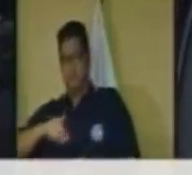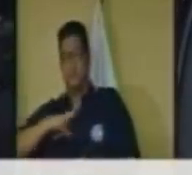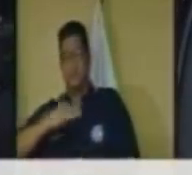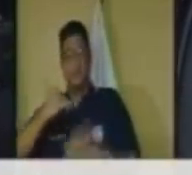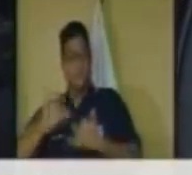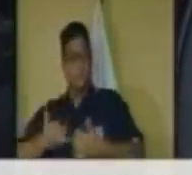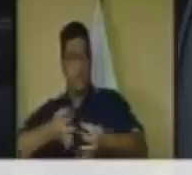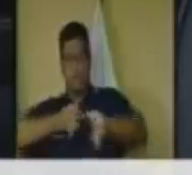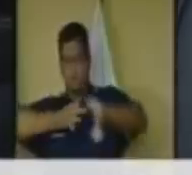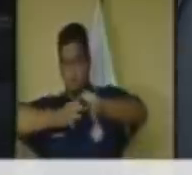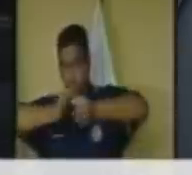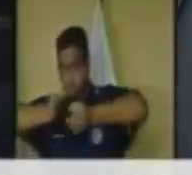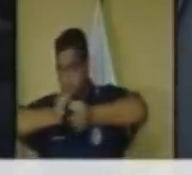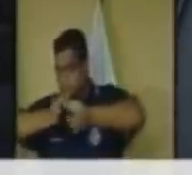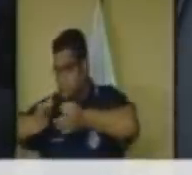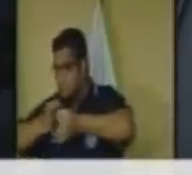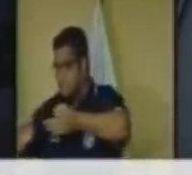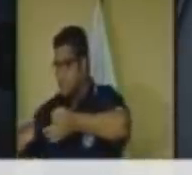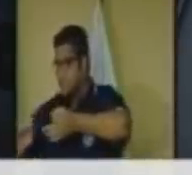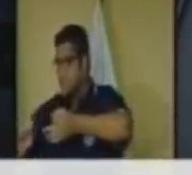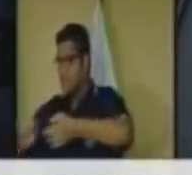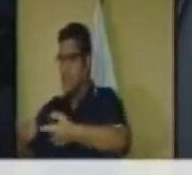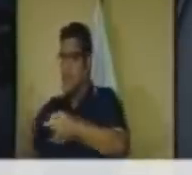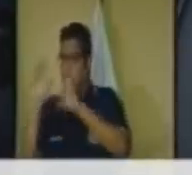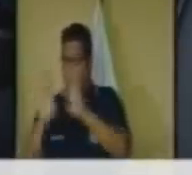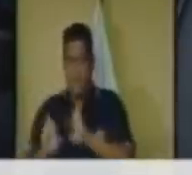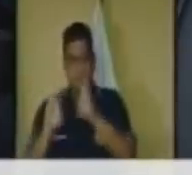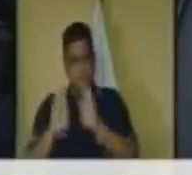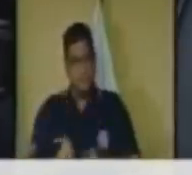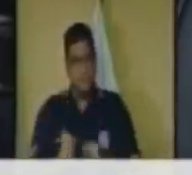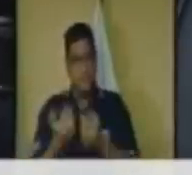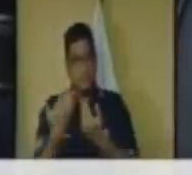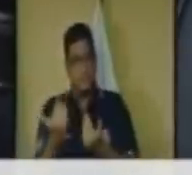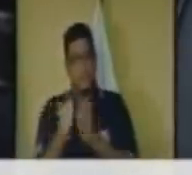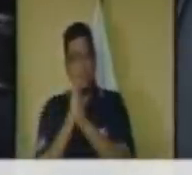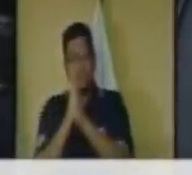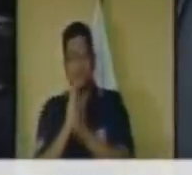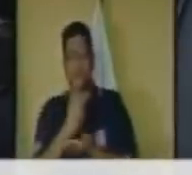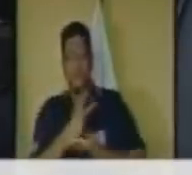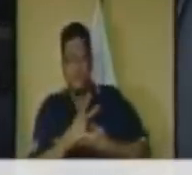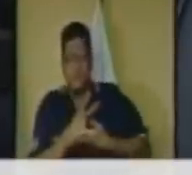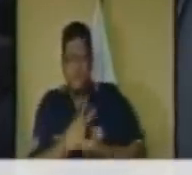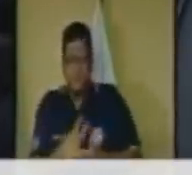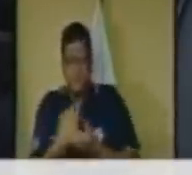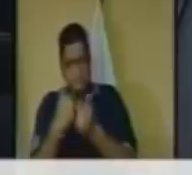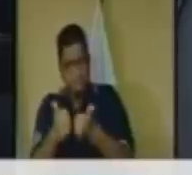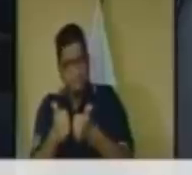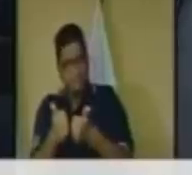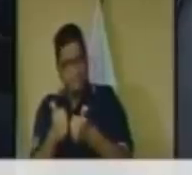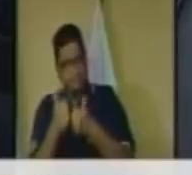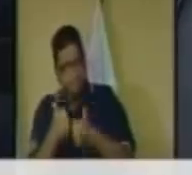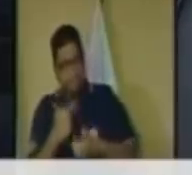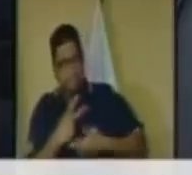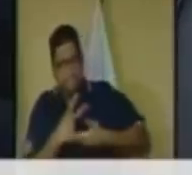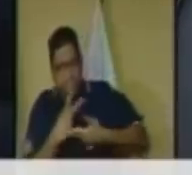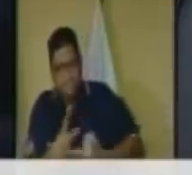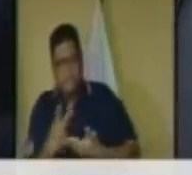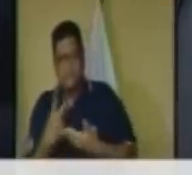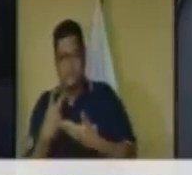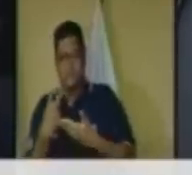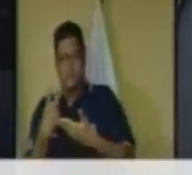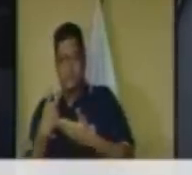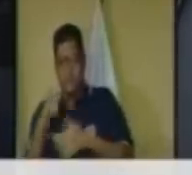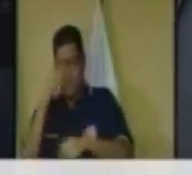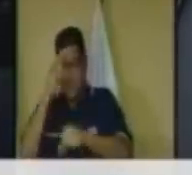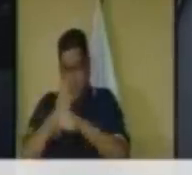les estamos pidiendo que por favor voluntariamente respeten la cuarentena. Como les indicaba, estamos trabajando la mano